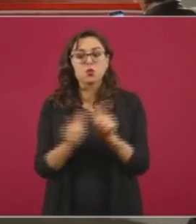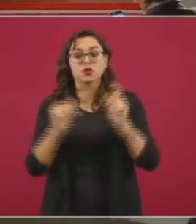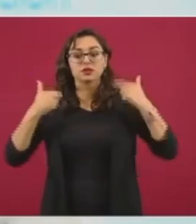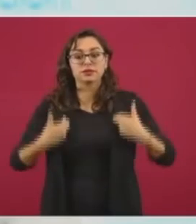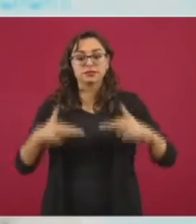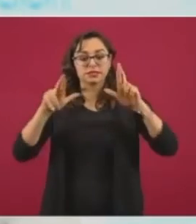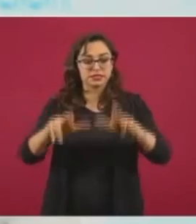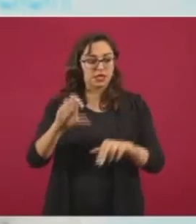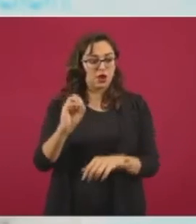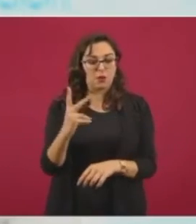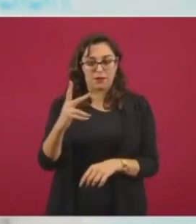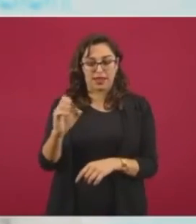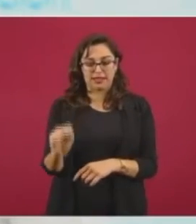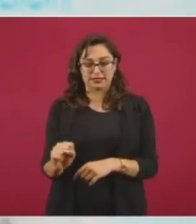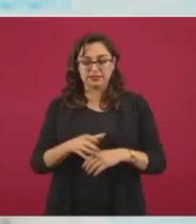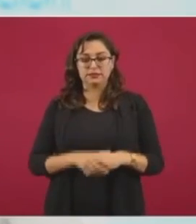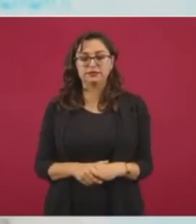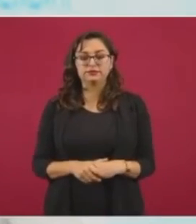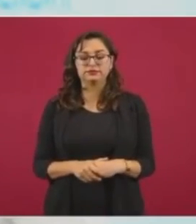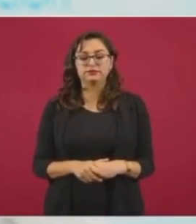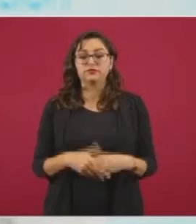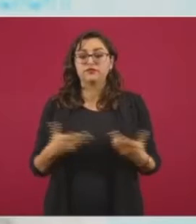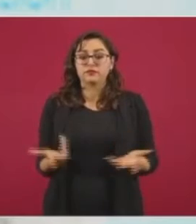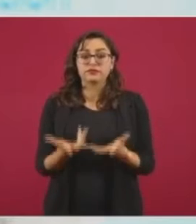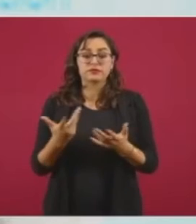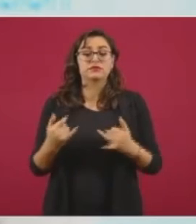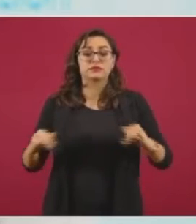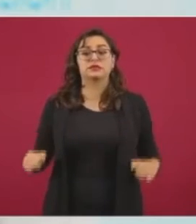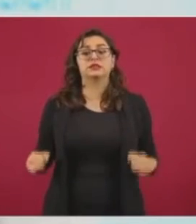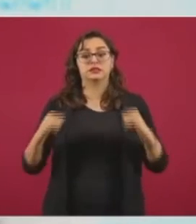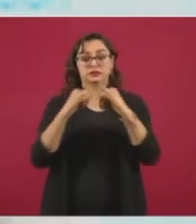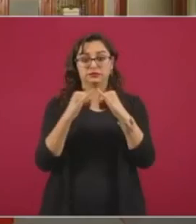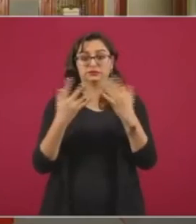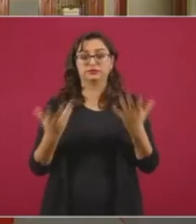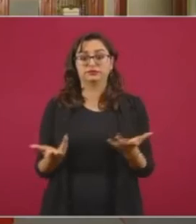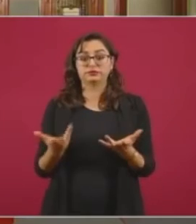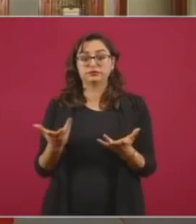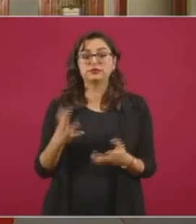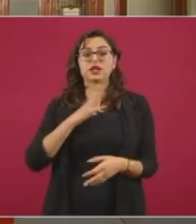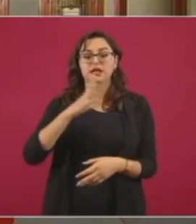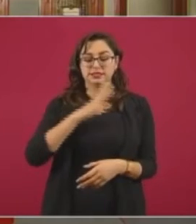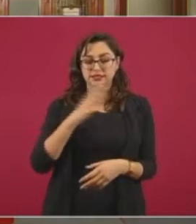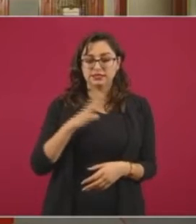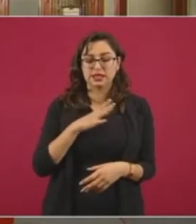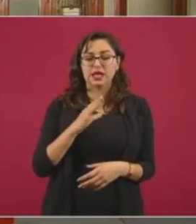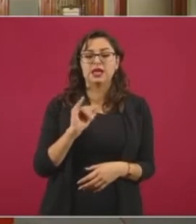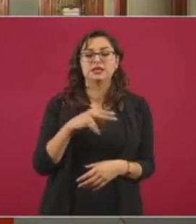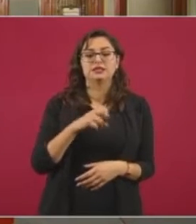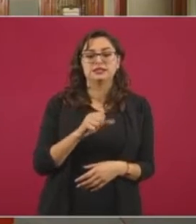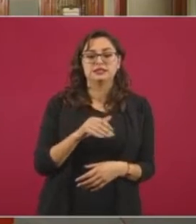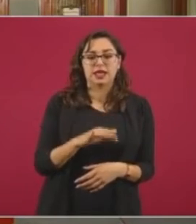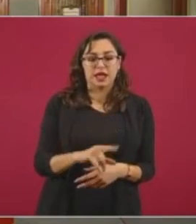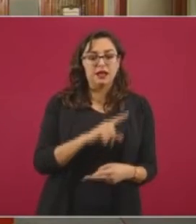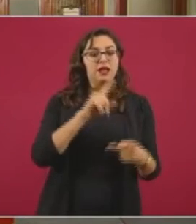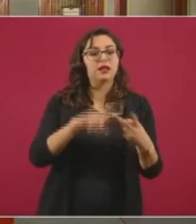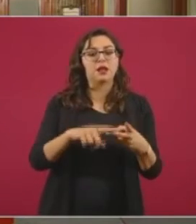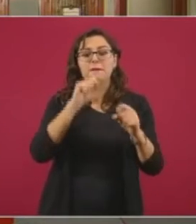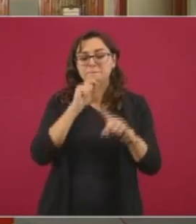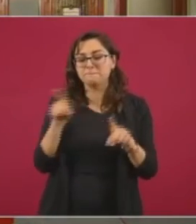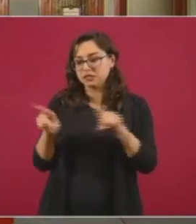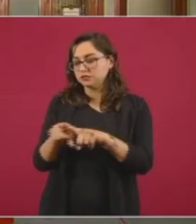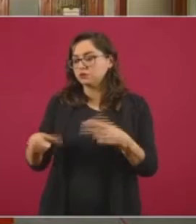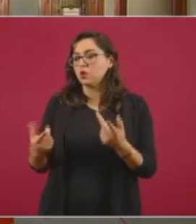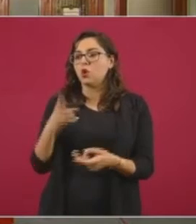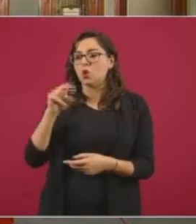Organización Panamericana de la Salud. A nivel de instituciones participa el Instituto Nacional de Salud Pública, varios centros académicos de la Universidad